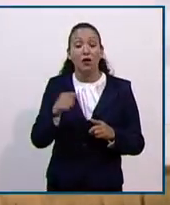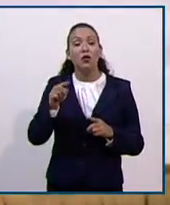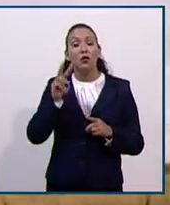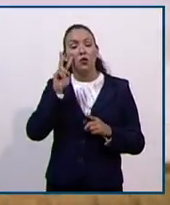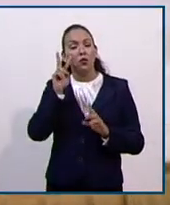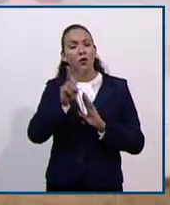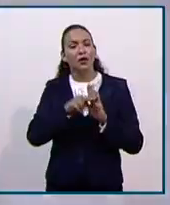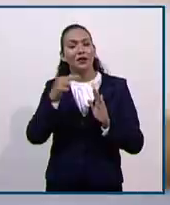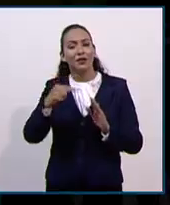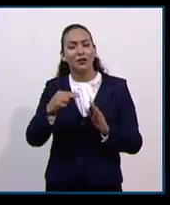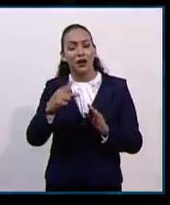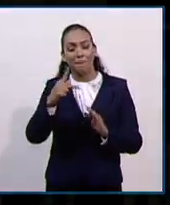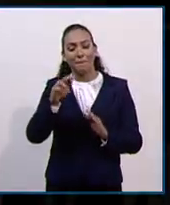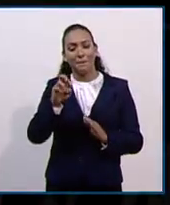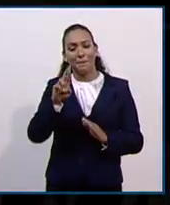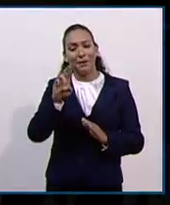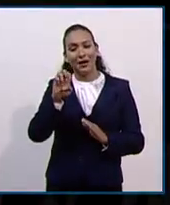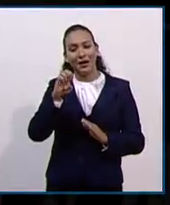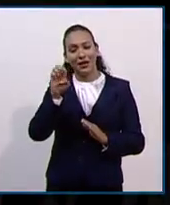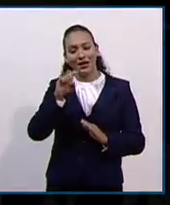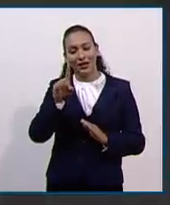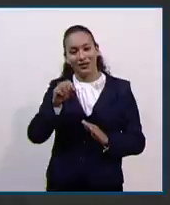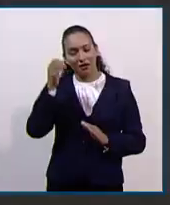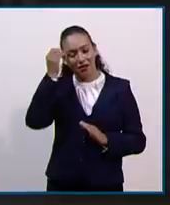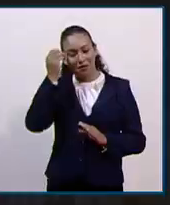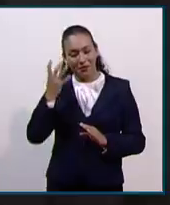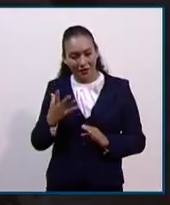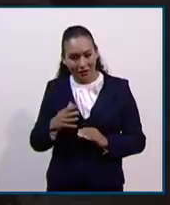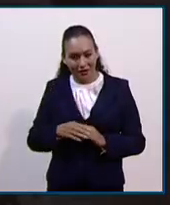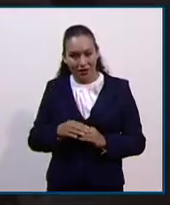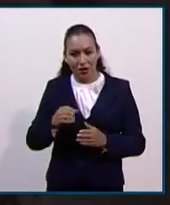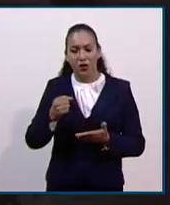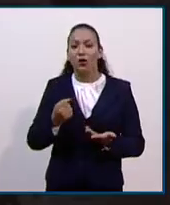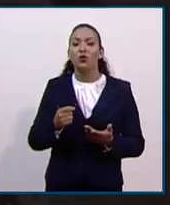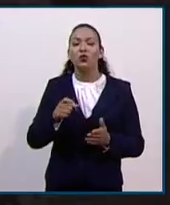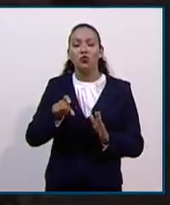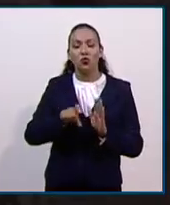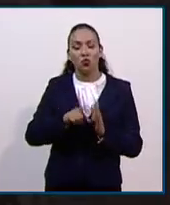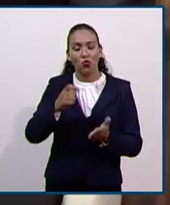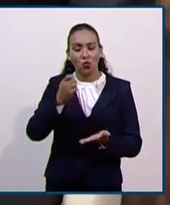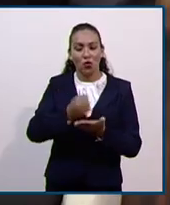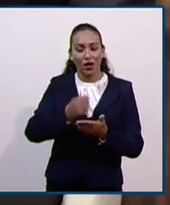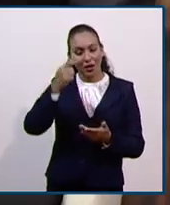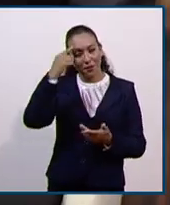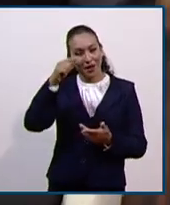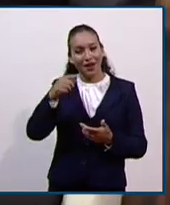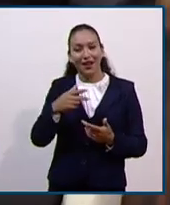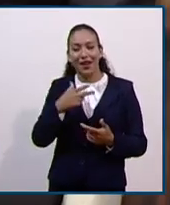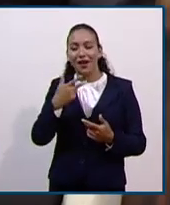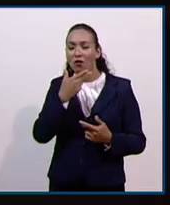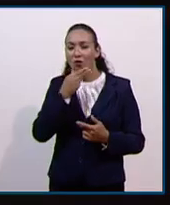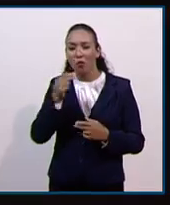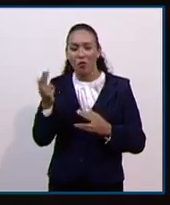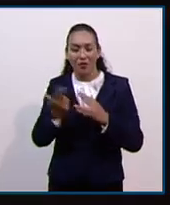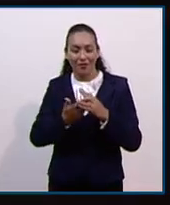que lleva por título Pereza, la huella psicológica del asesino en serie. Y a las 9 de la noche